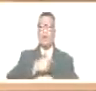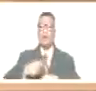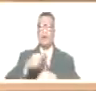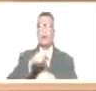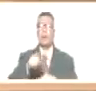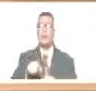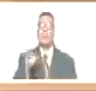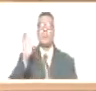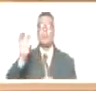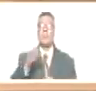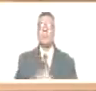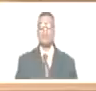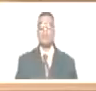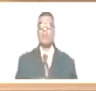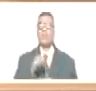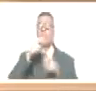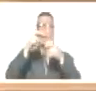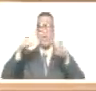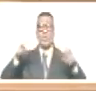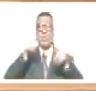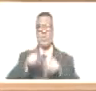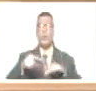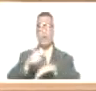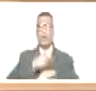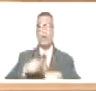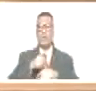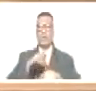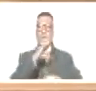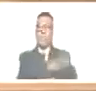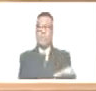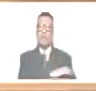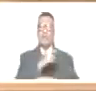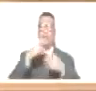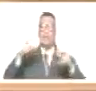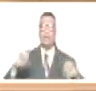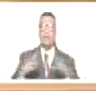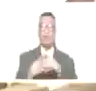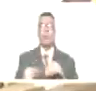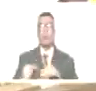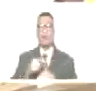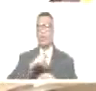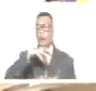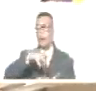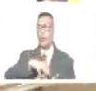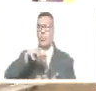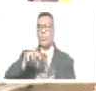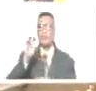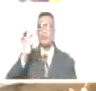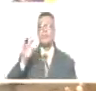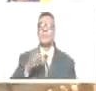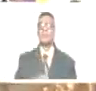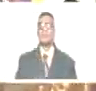Y esto no es un tema ni siquiera de gobierno y oposición, esto es un tema de Estado, esto es un tema de nación.